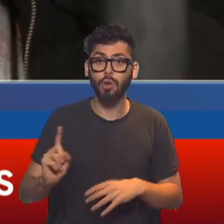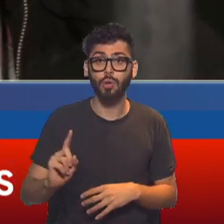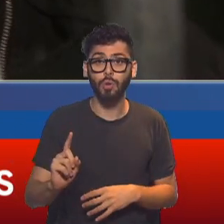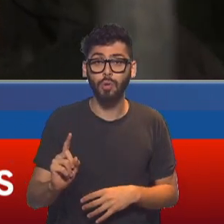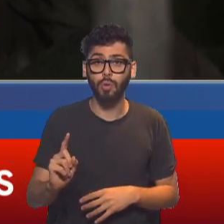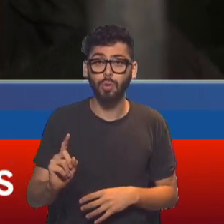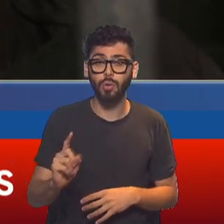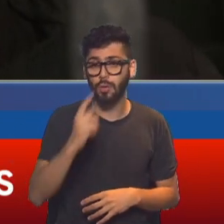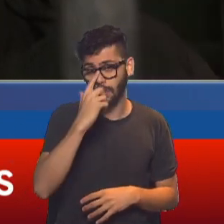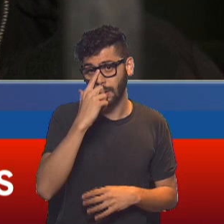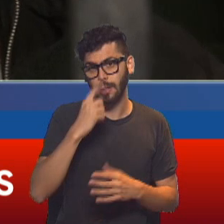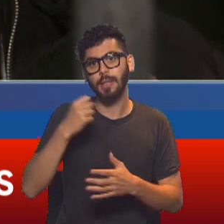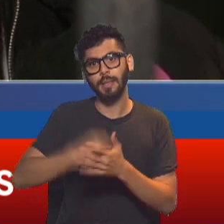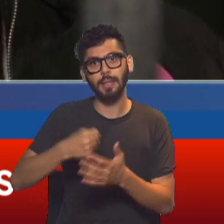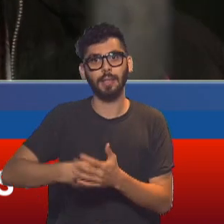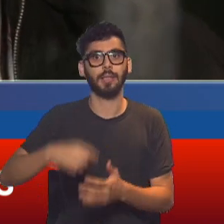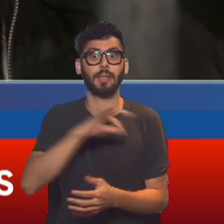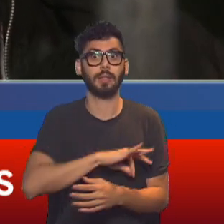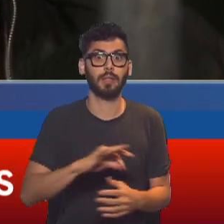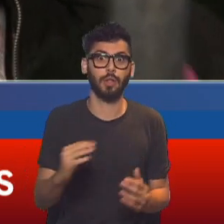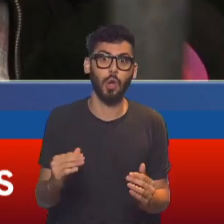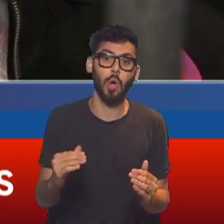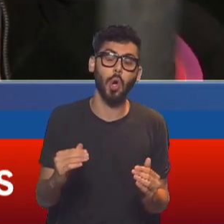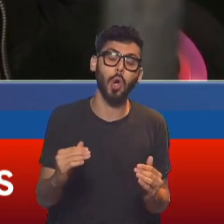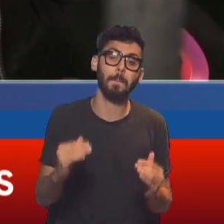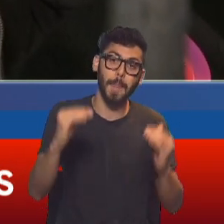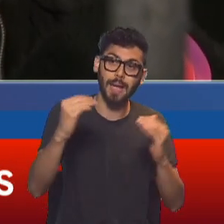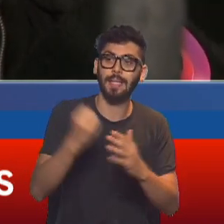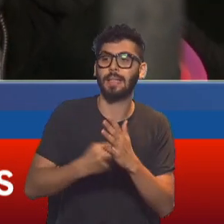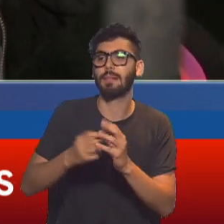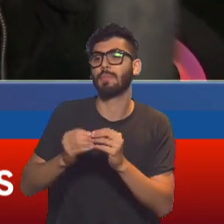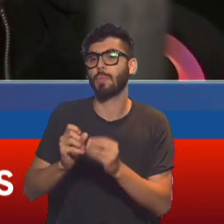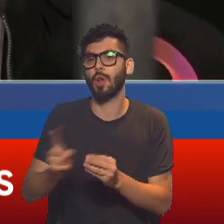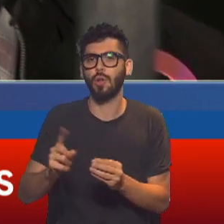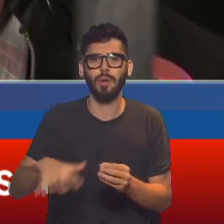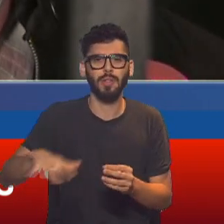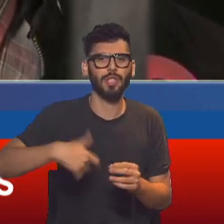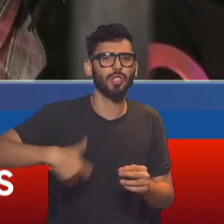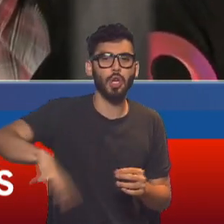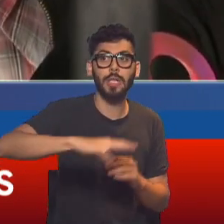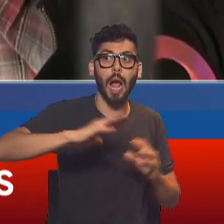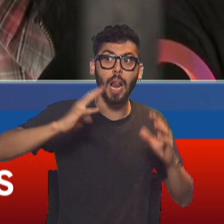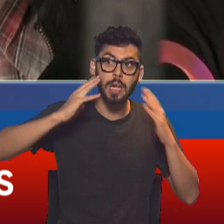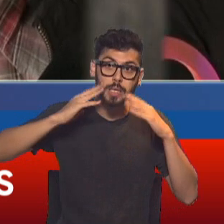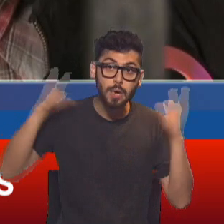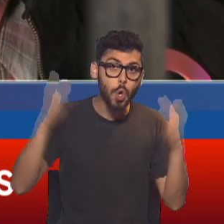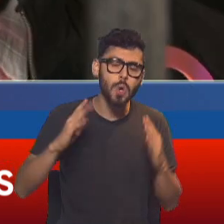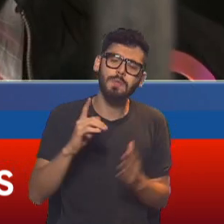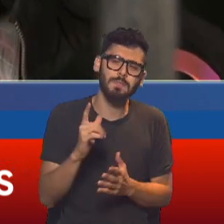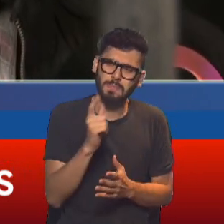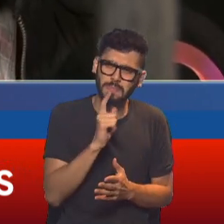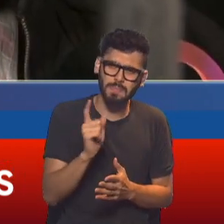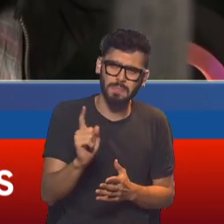trabajando para que los ingresos crezcan, se está trabajando para que no existan problemas, no hay clima de desborde social en la Argentina y tenemos